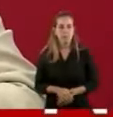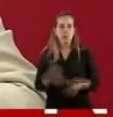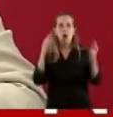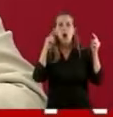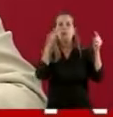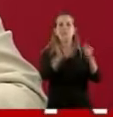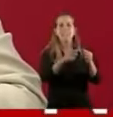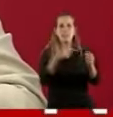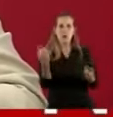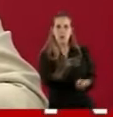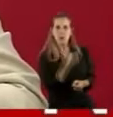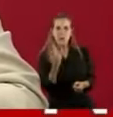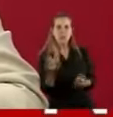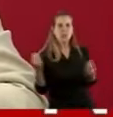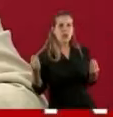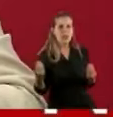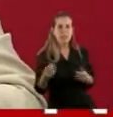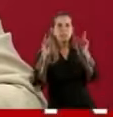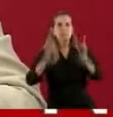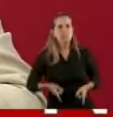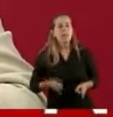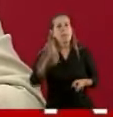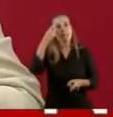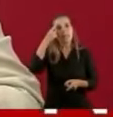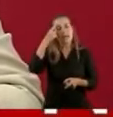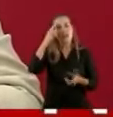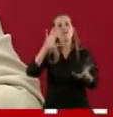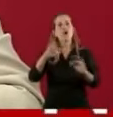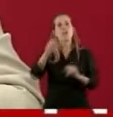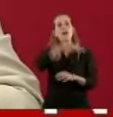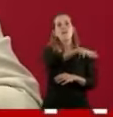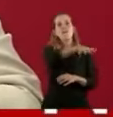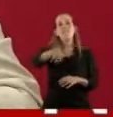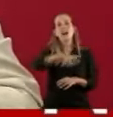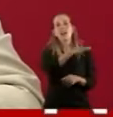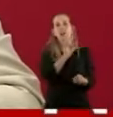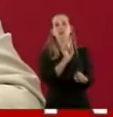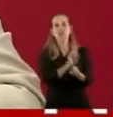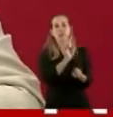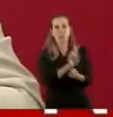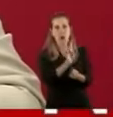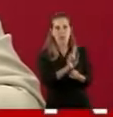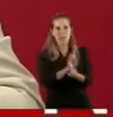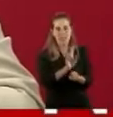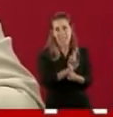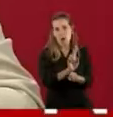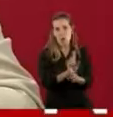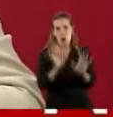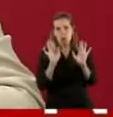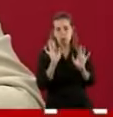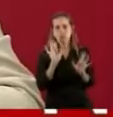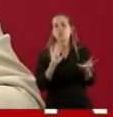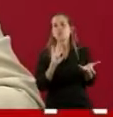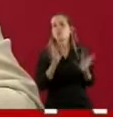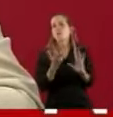Nuestro objetivo también es la construcción del modelo de barrios seguros. Barrios seguros es